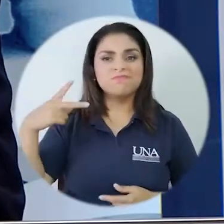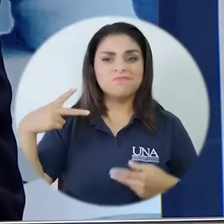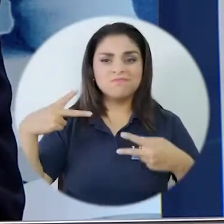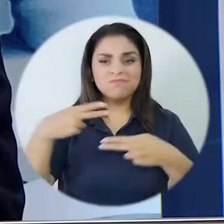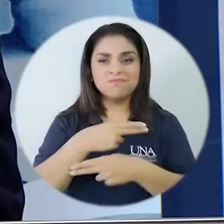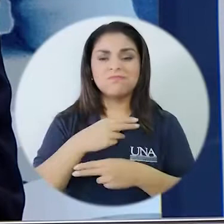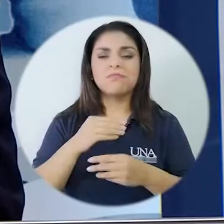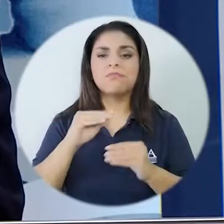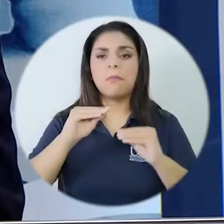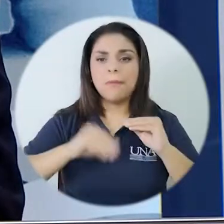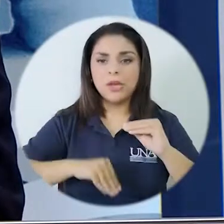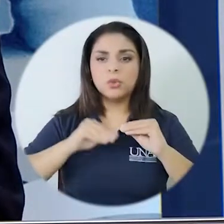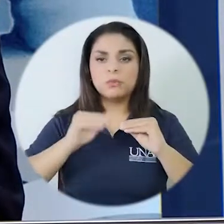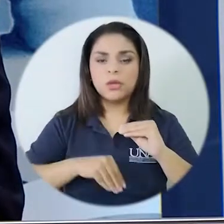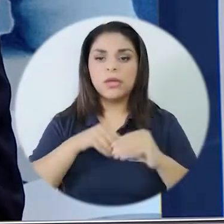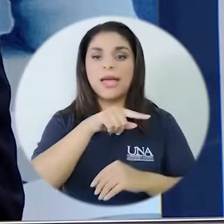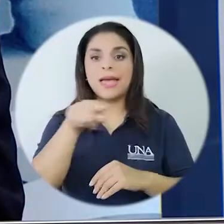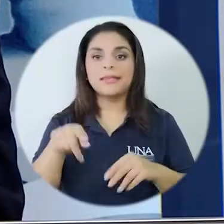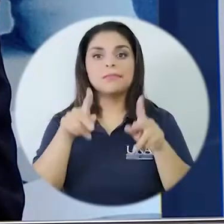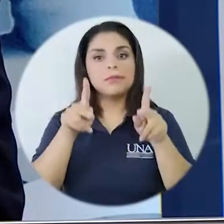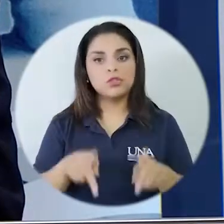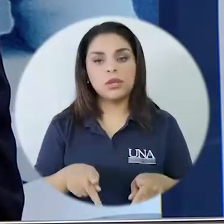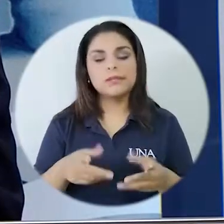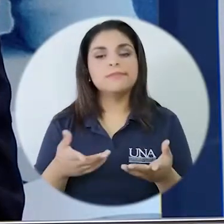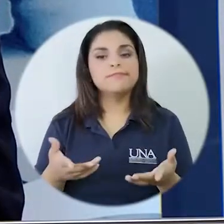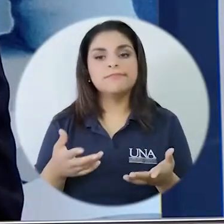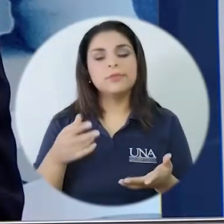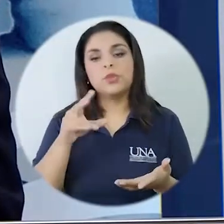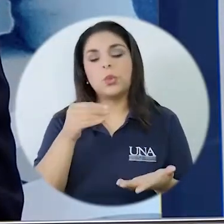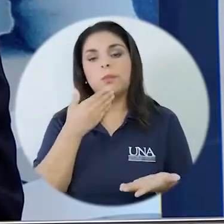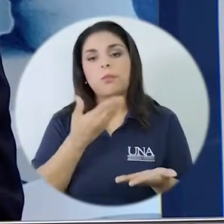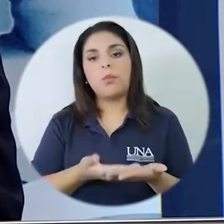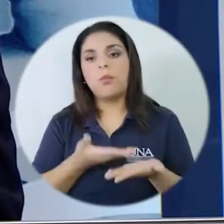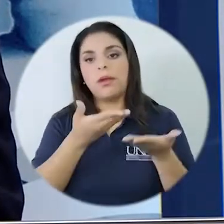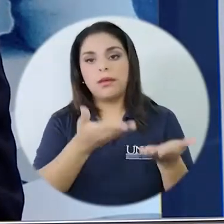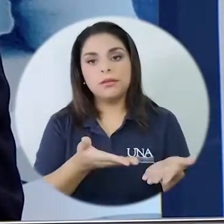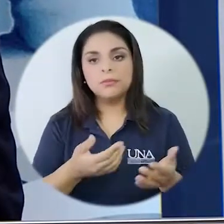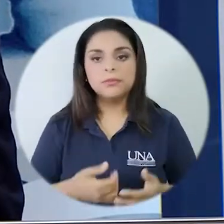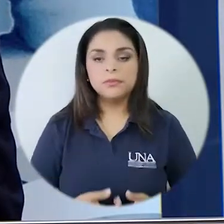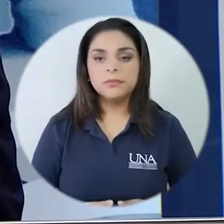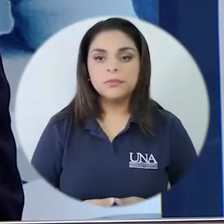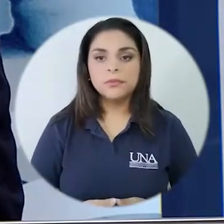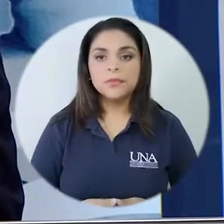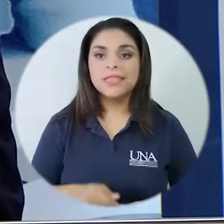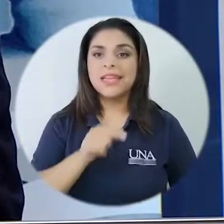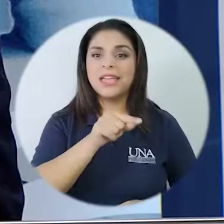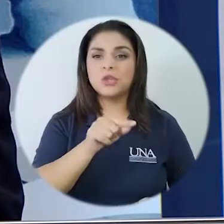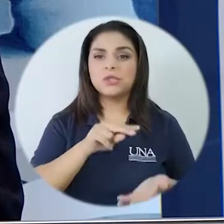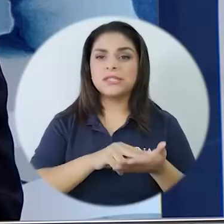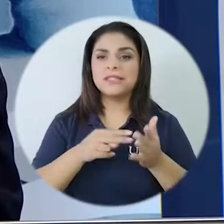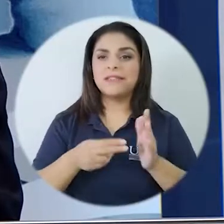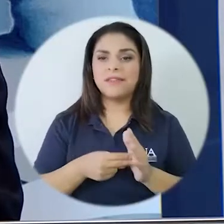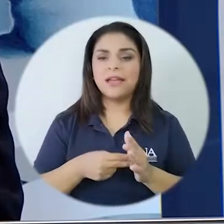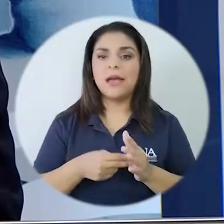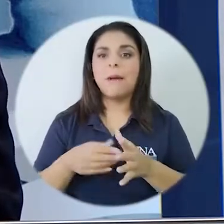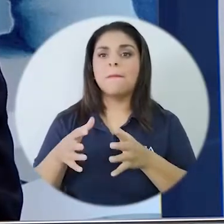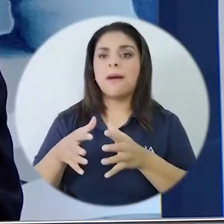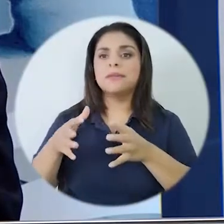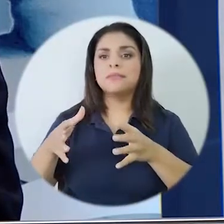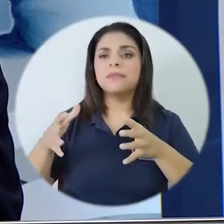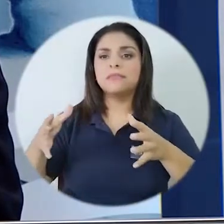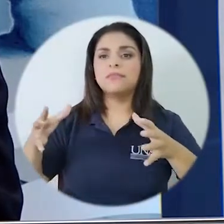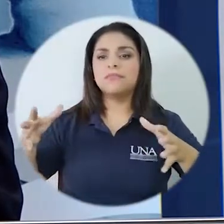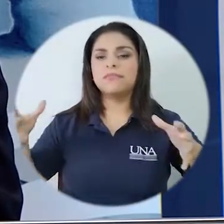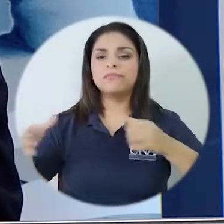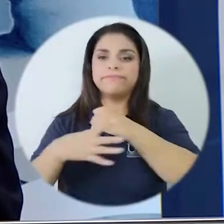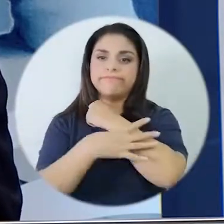y pues estas personas se verán desfavorecidas. Y esto nos lleva y prácticamente a un aumento en la